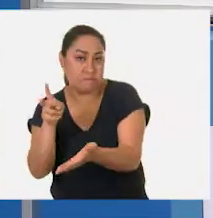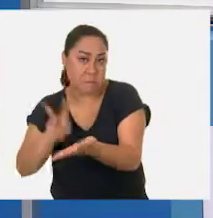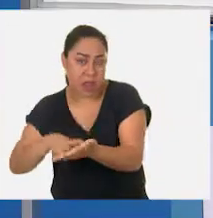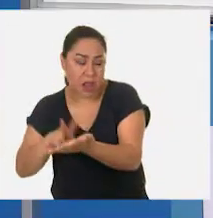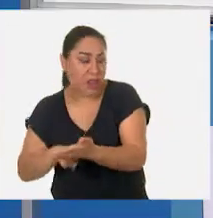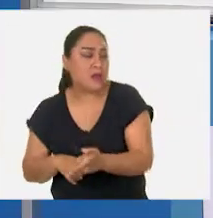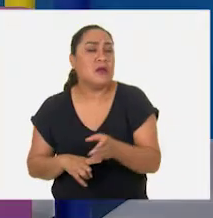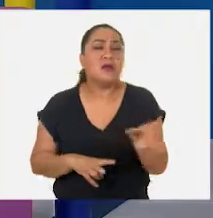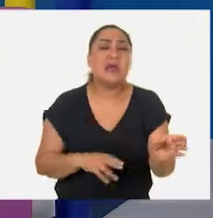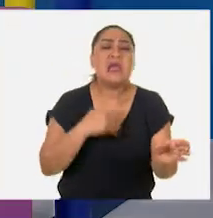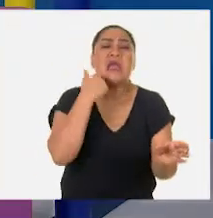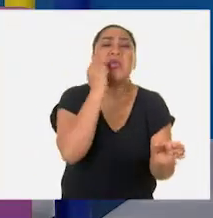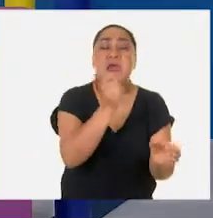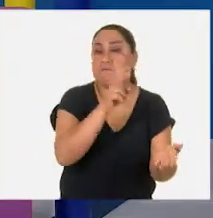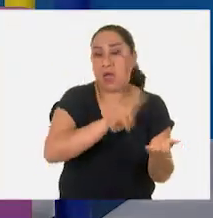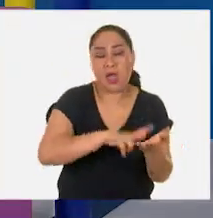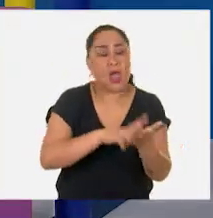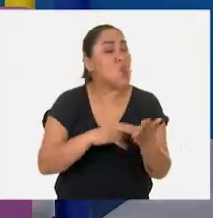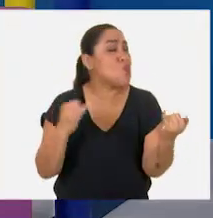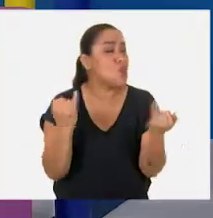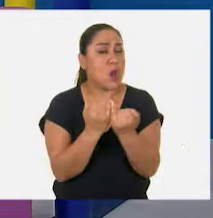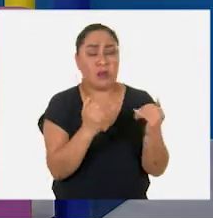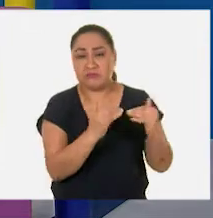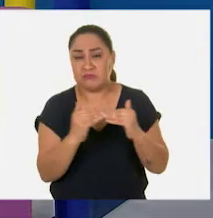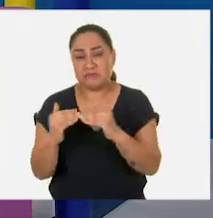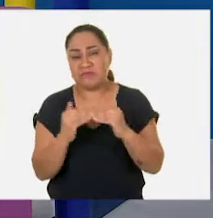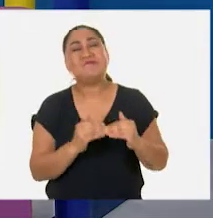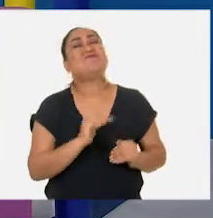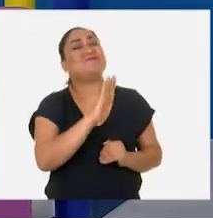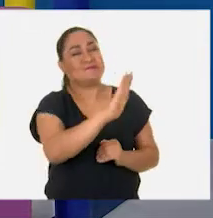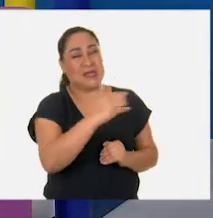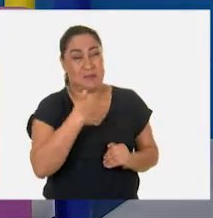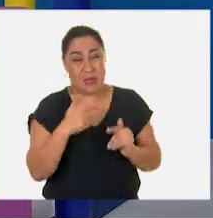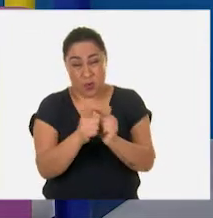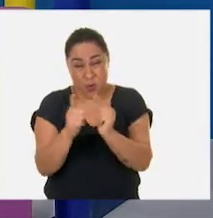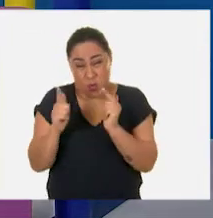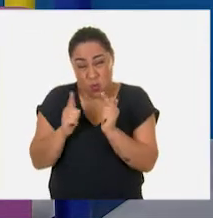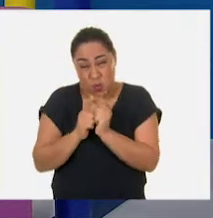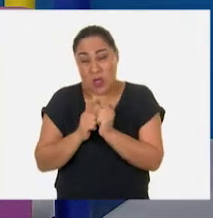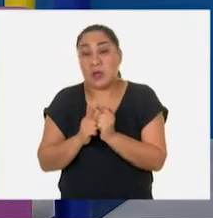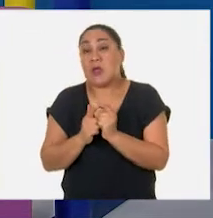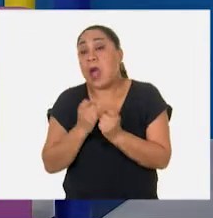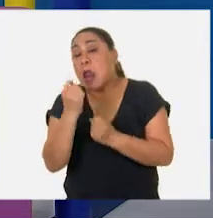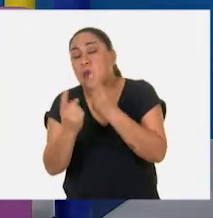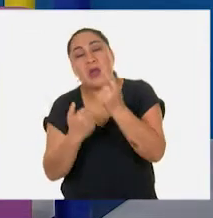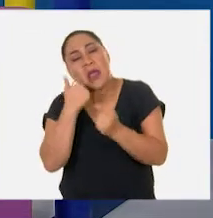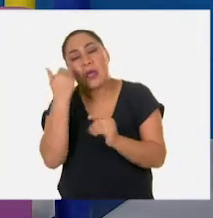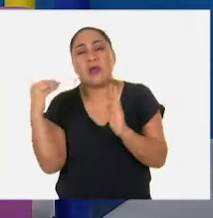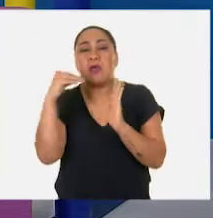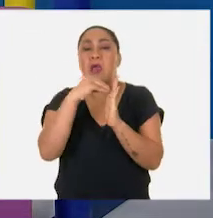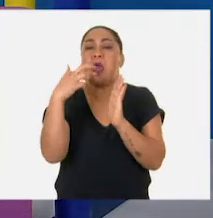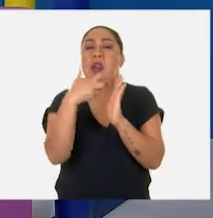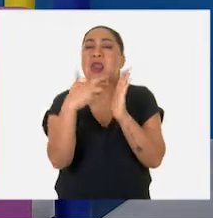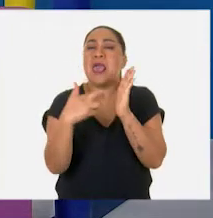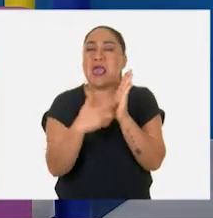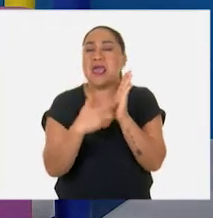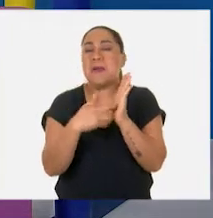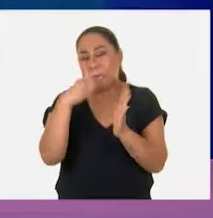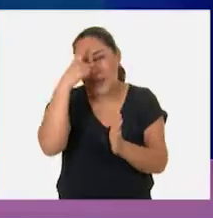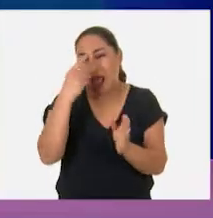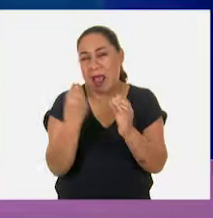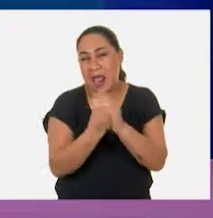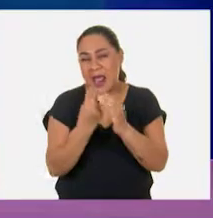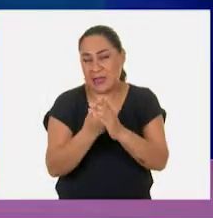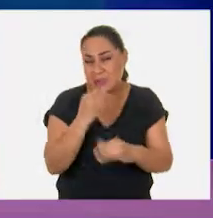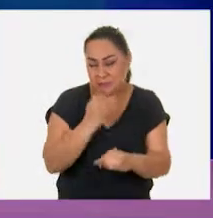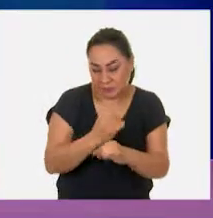demás. Como en mi grupo. Algunas personas querían que escribiéramos reglas acerca de las clases en línea.